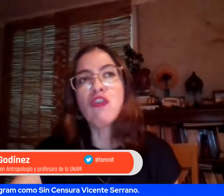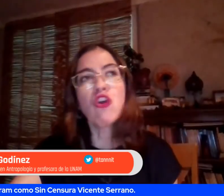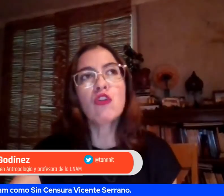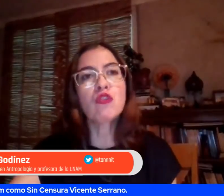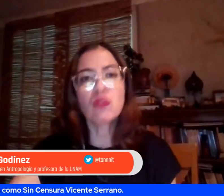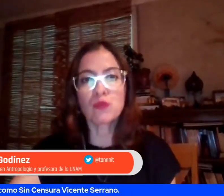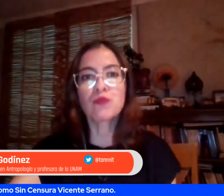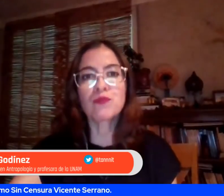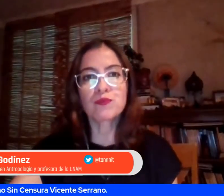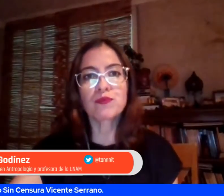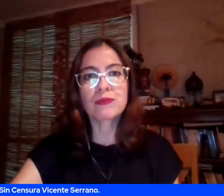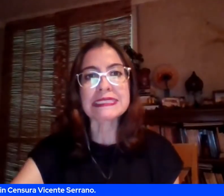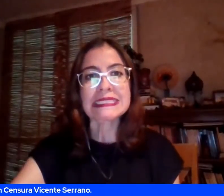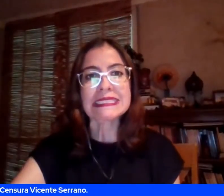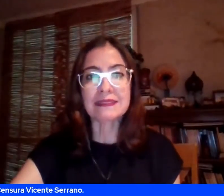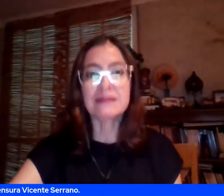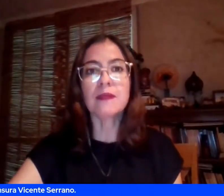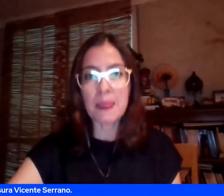pero sin regulación,